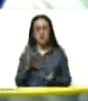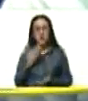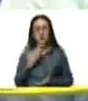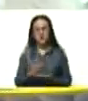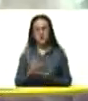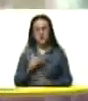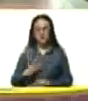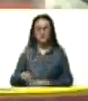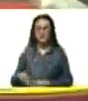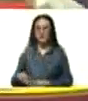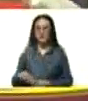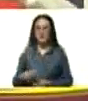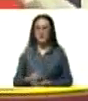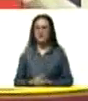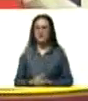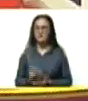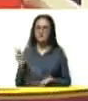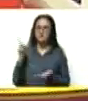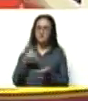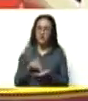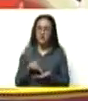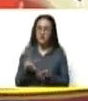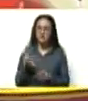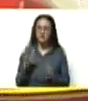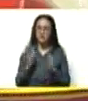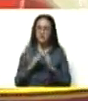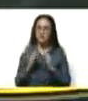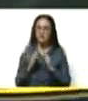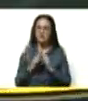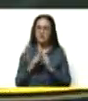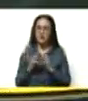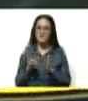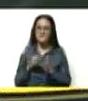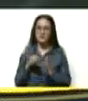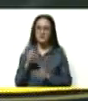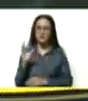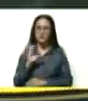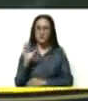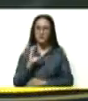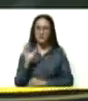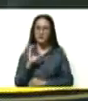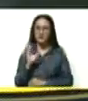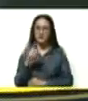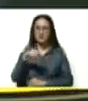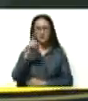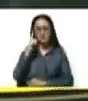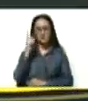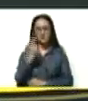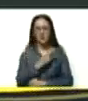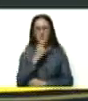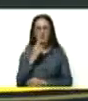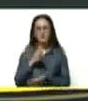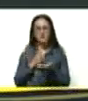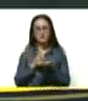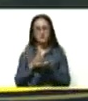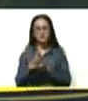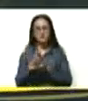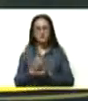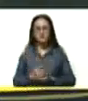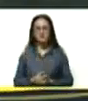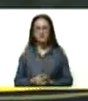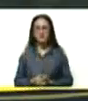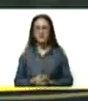presidente, por venir a su casa, el Metro de Caracas. Usted sabe el compromiso y la lealtad